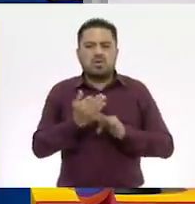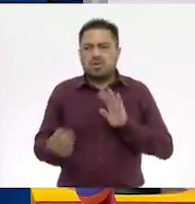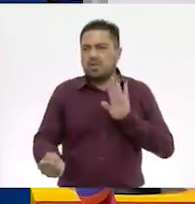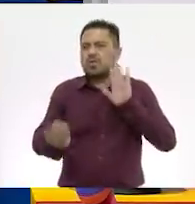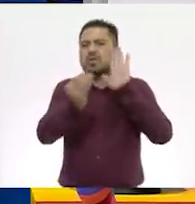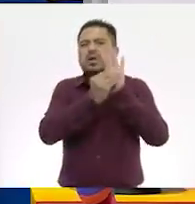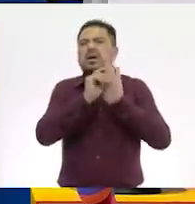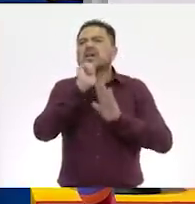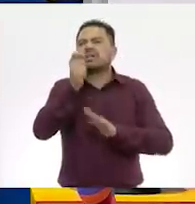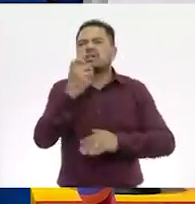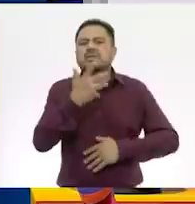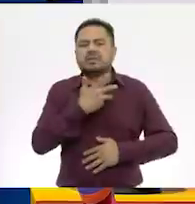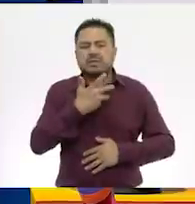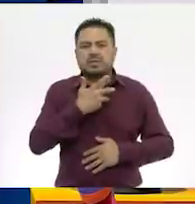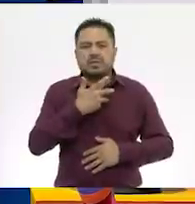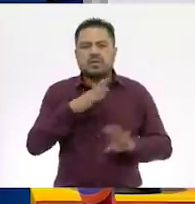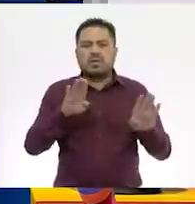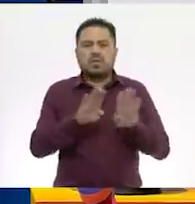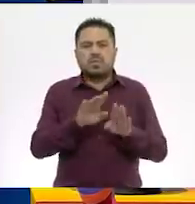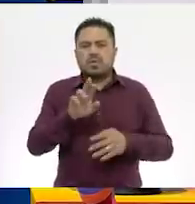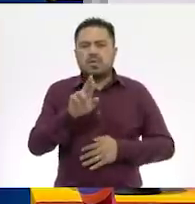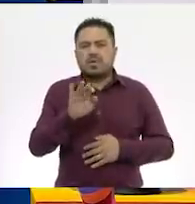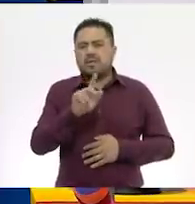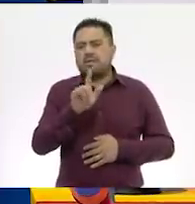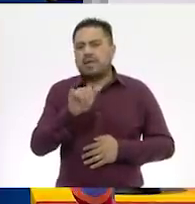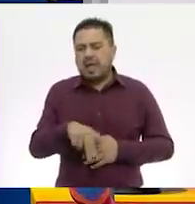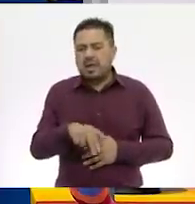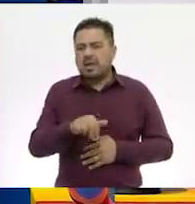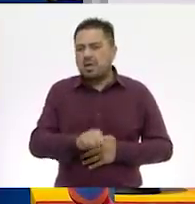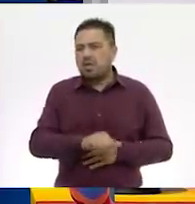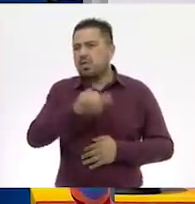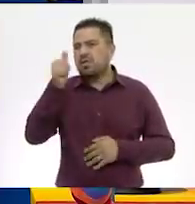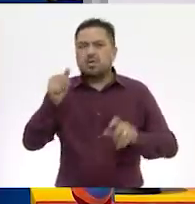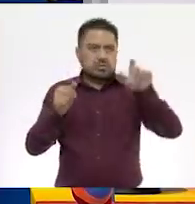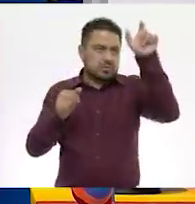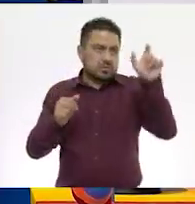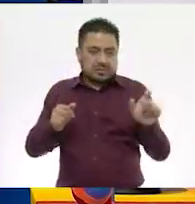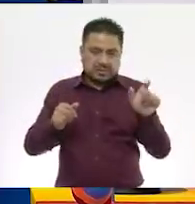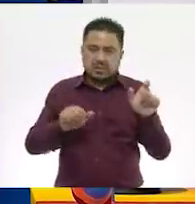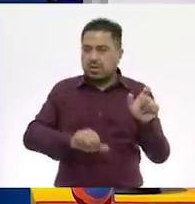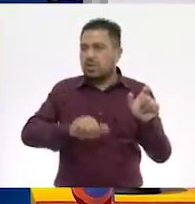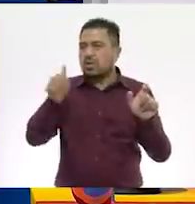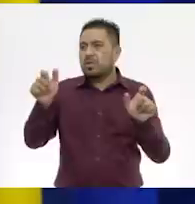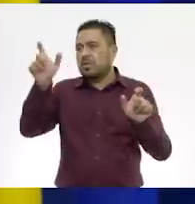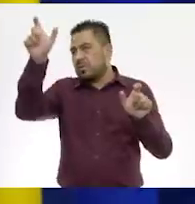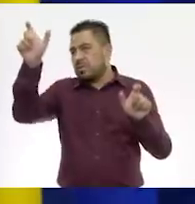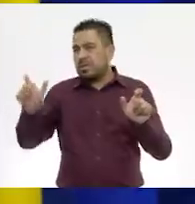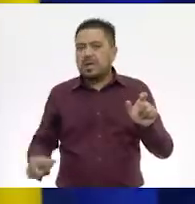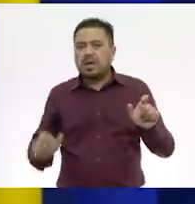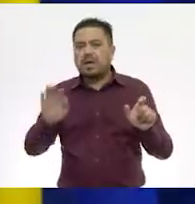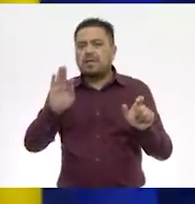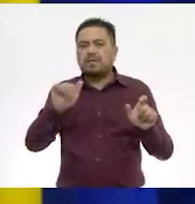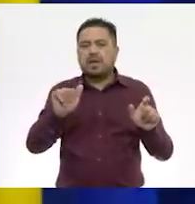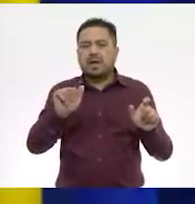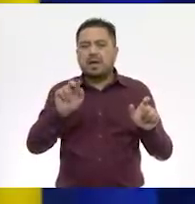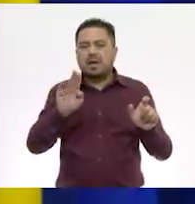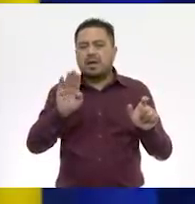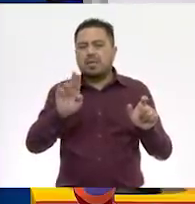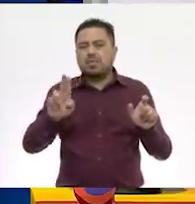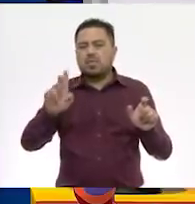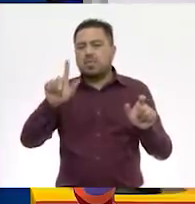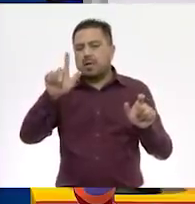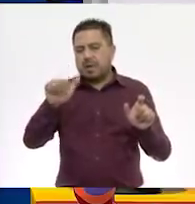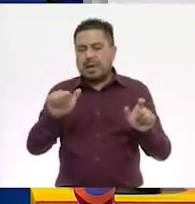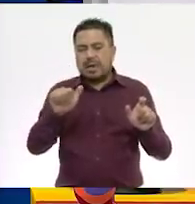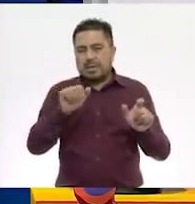que tenga los refranes y por otra parte que tenga Las fábulas. las fábulas. Y vamos